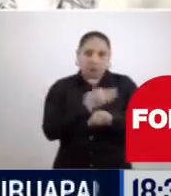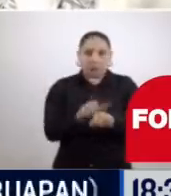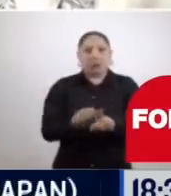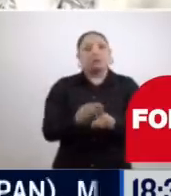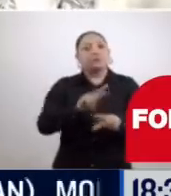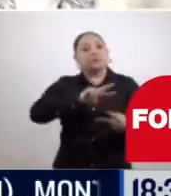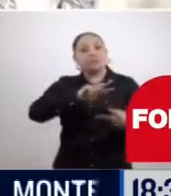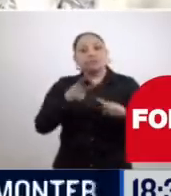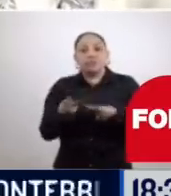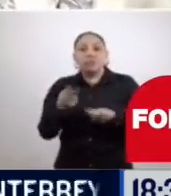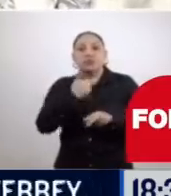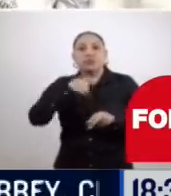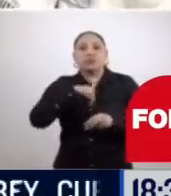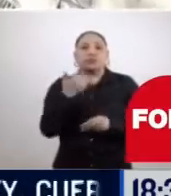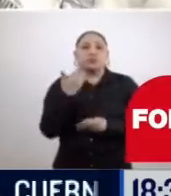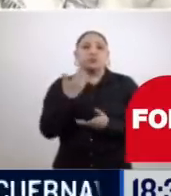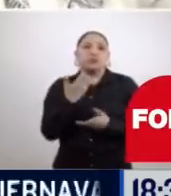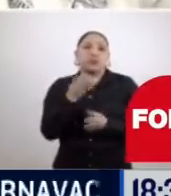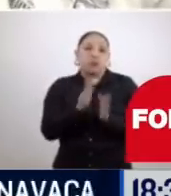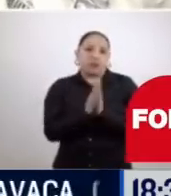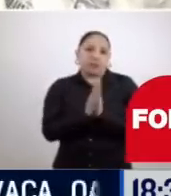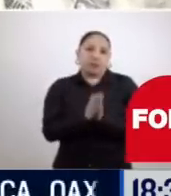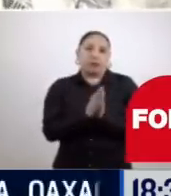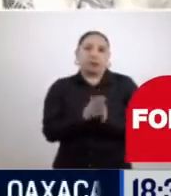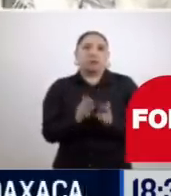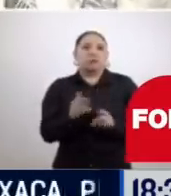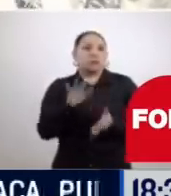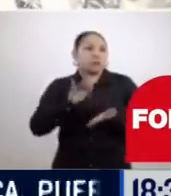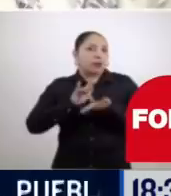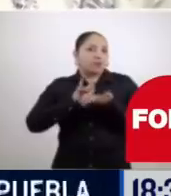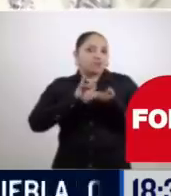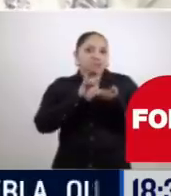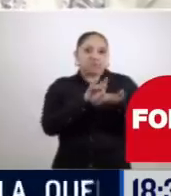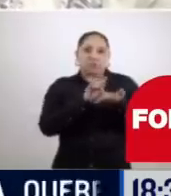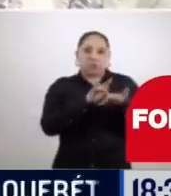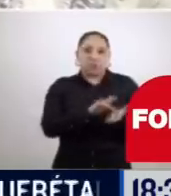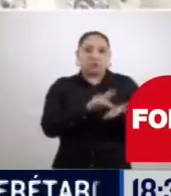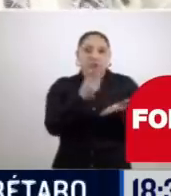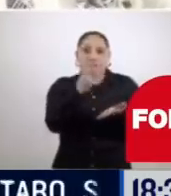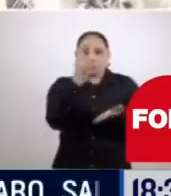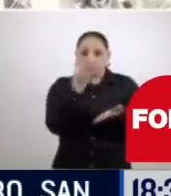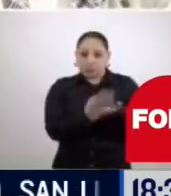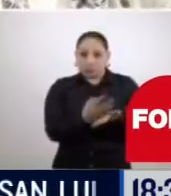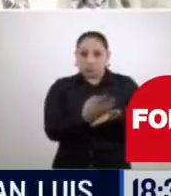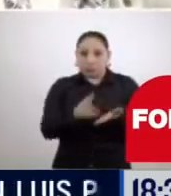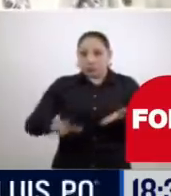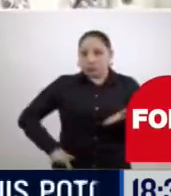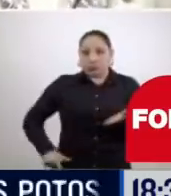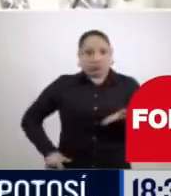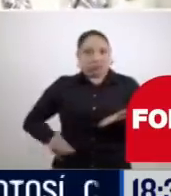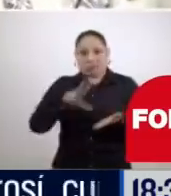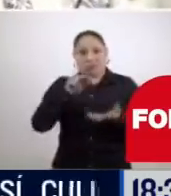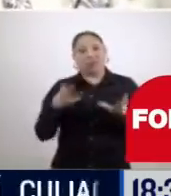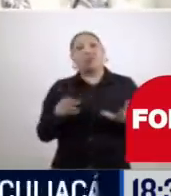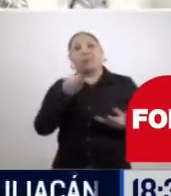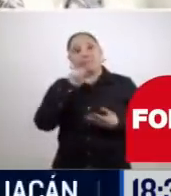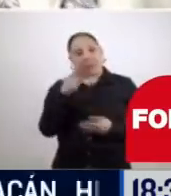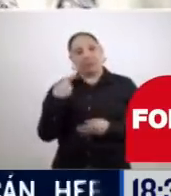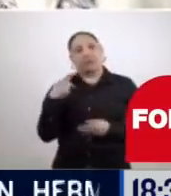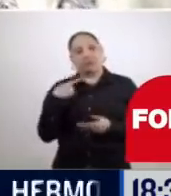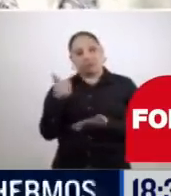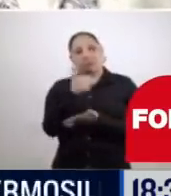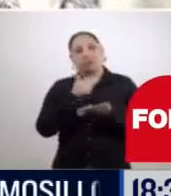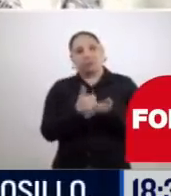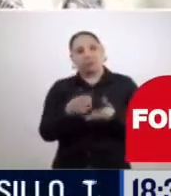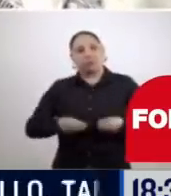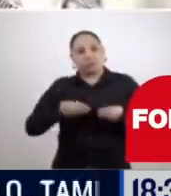revés, tenemos que manifestarles todo nuestro apoyo. Esto no solo es de parte del gobierno, sino de la ciudadanía. A través de